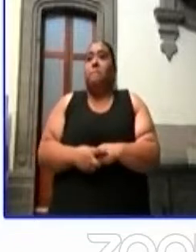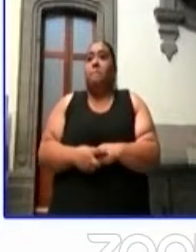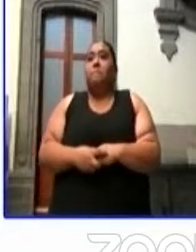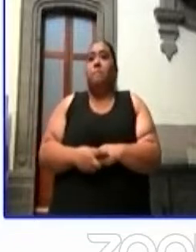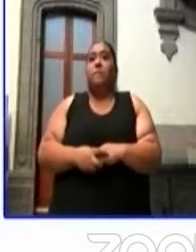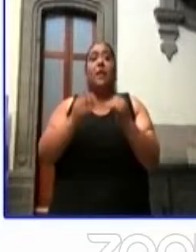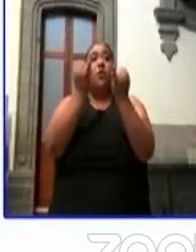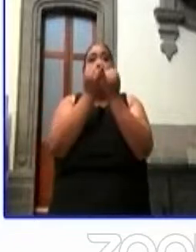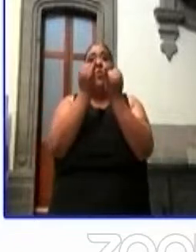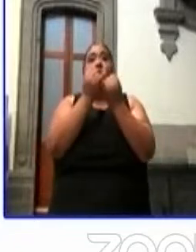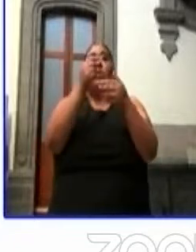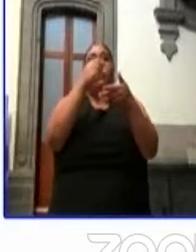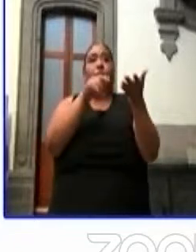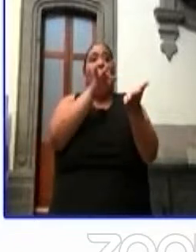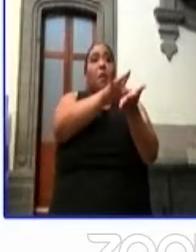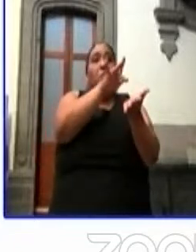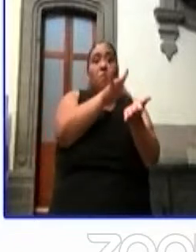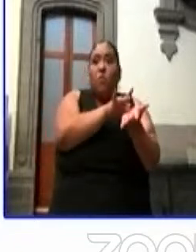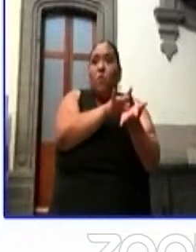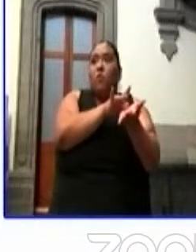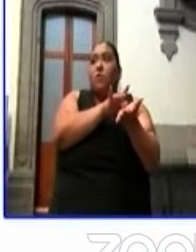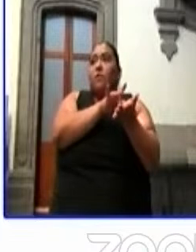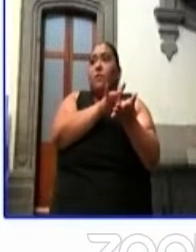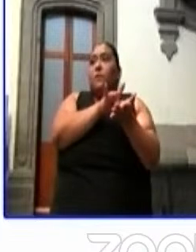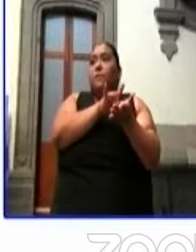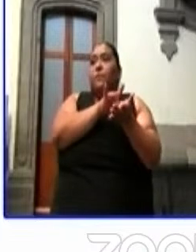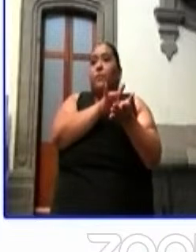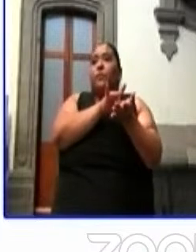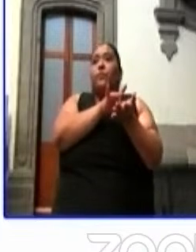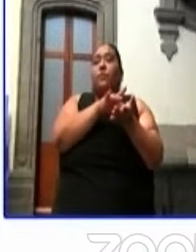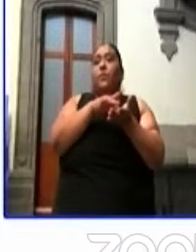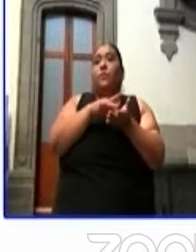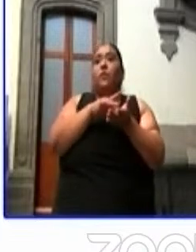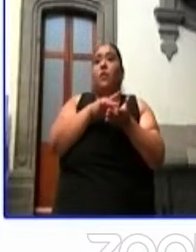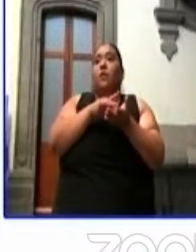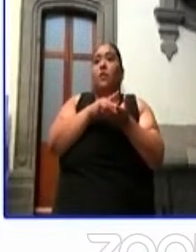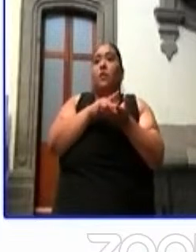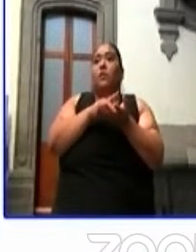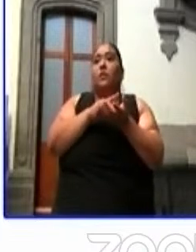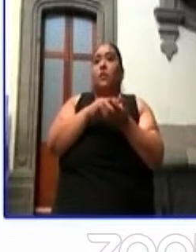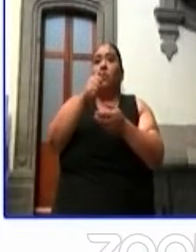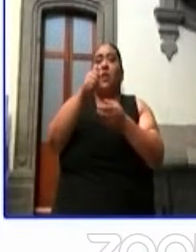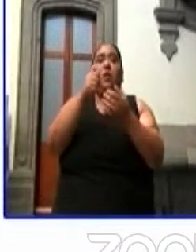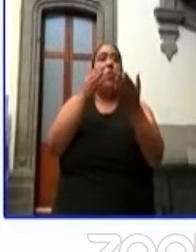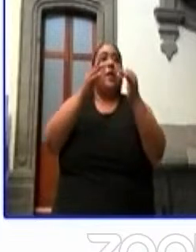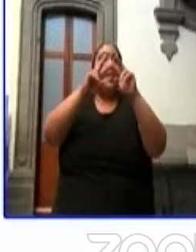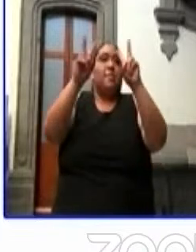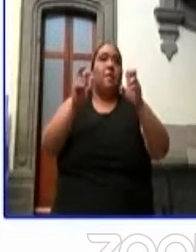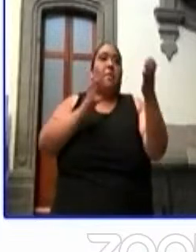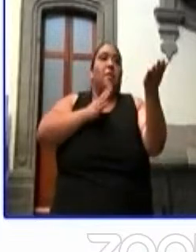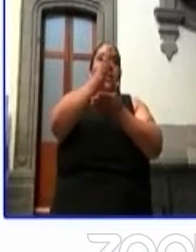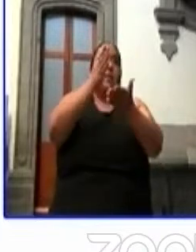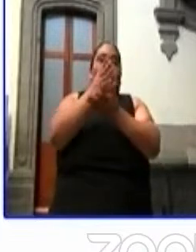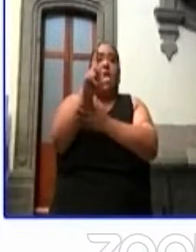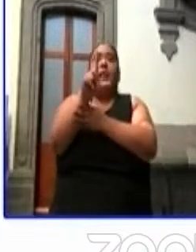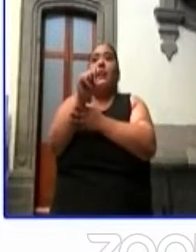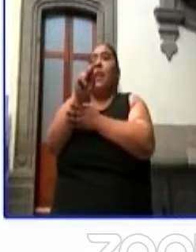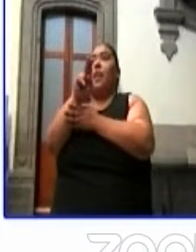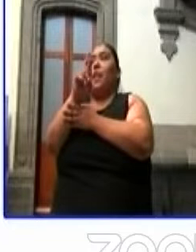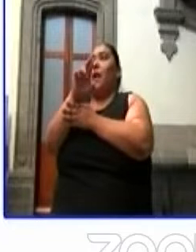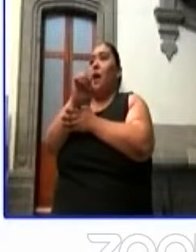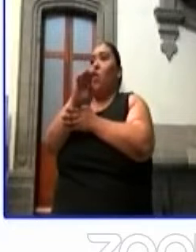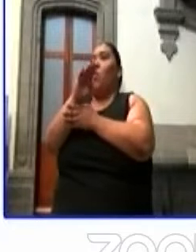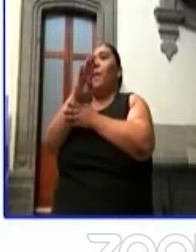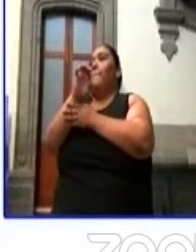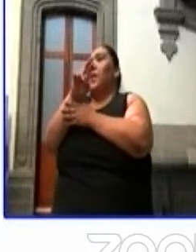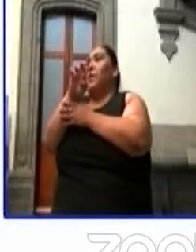También nos estuvo apoyando muchísimo, evidentemente, en el componente de accesibilidad, Laura Lisbeth Bermejo Molina, de Libre